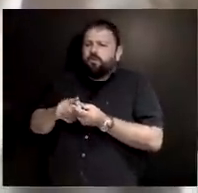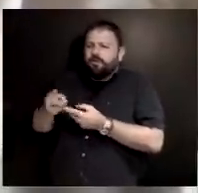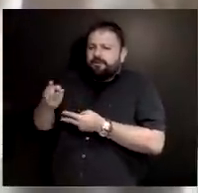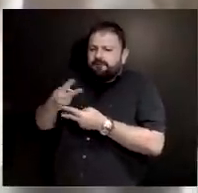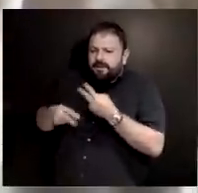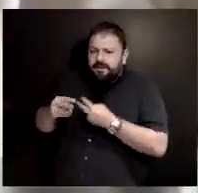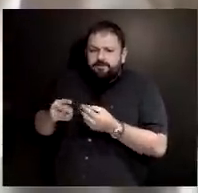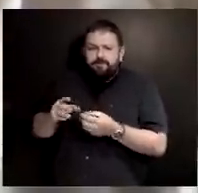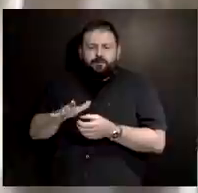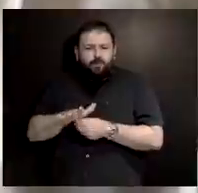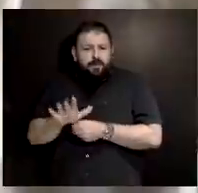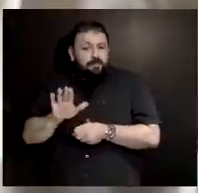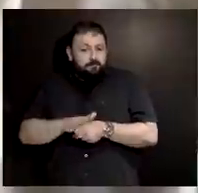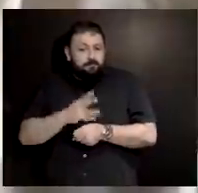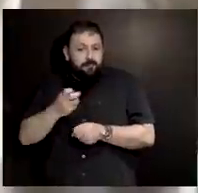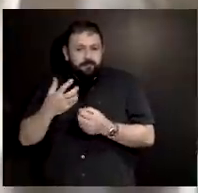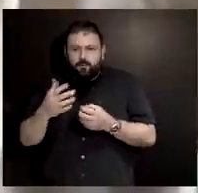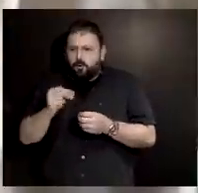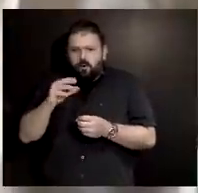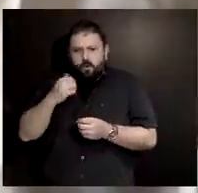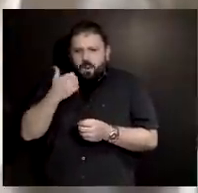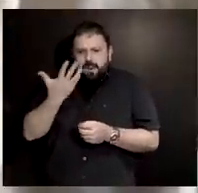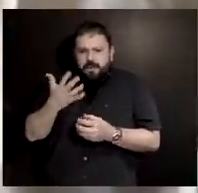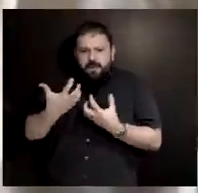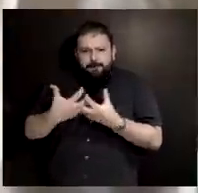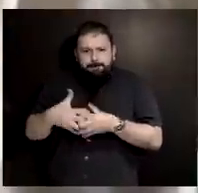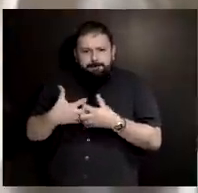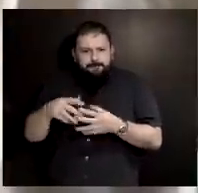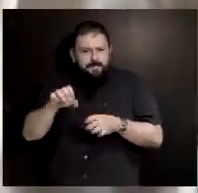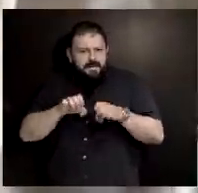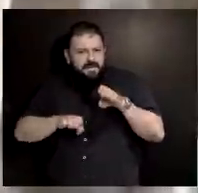empresa cumple 30 años,